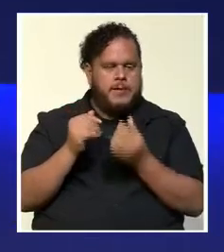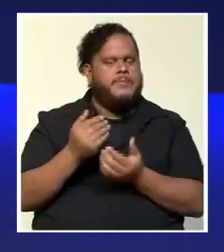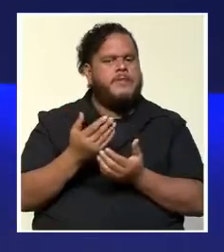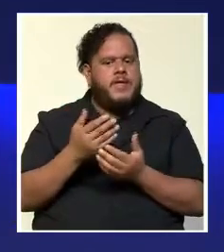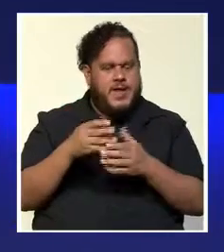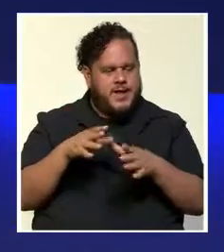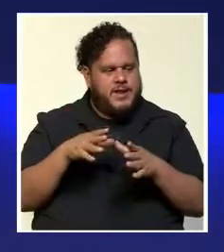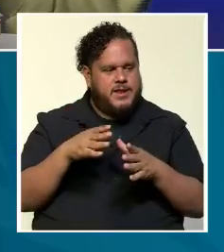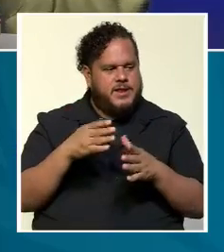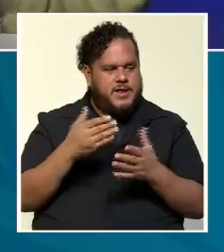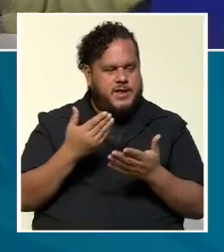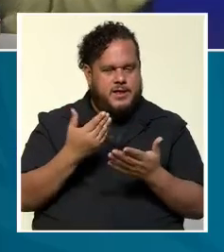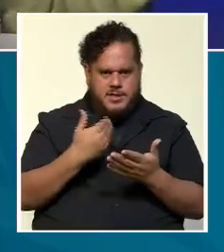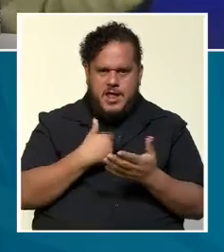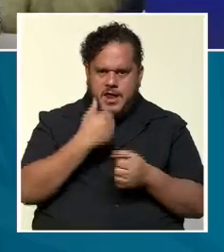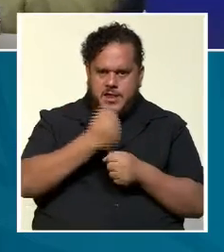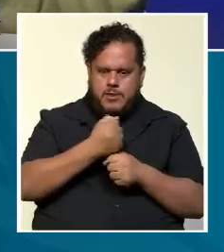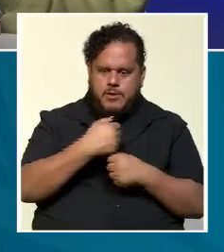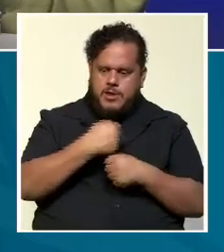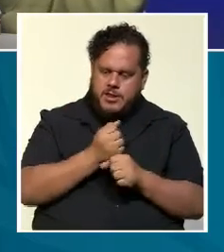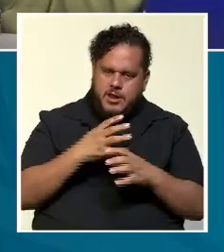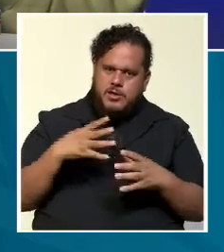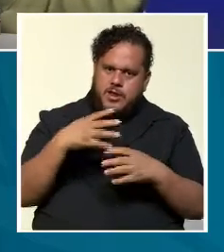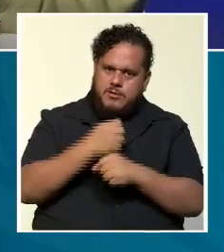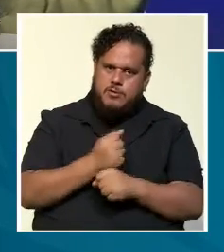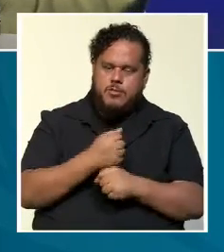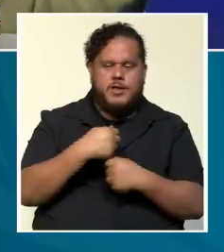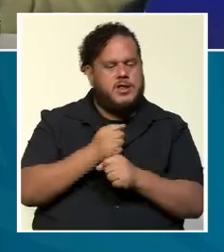oficio de hacernos el resumen, de hacernos